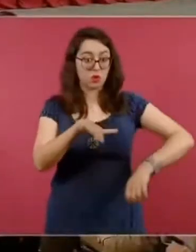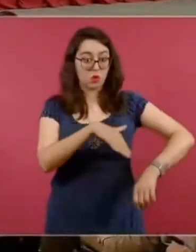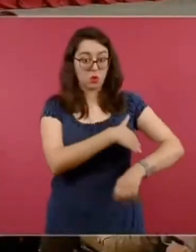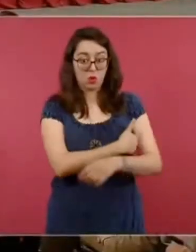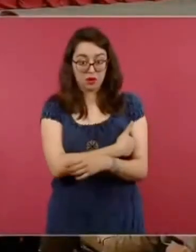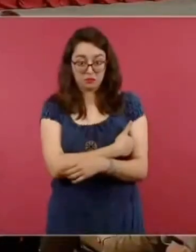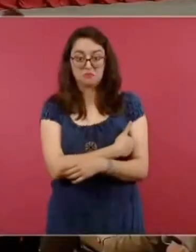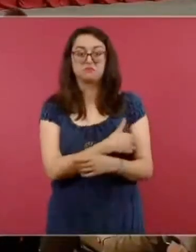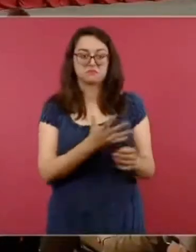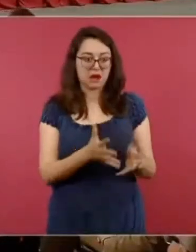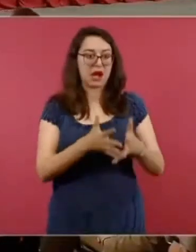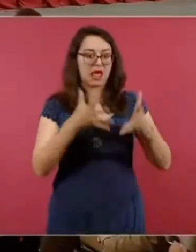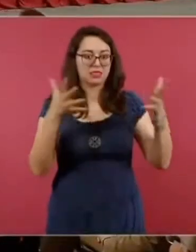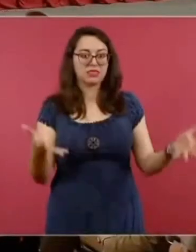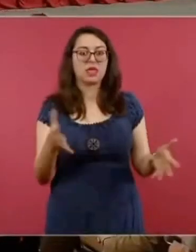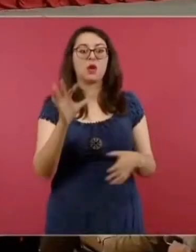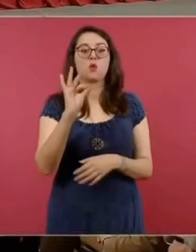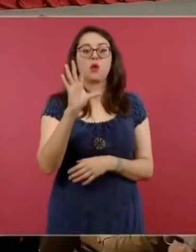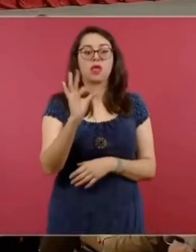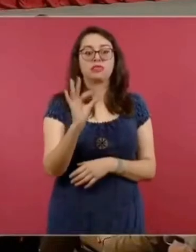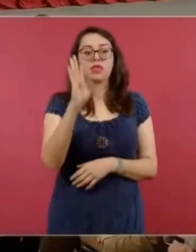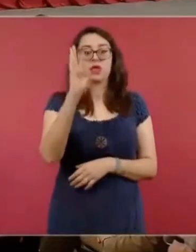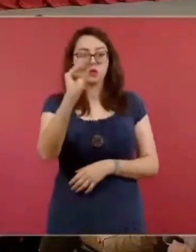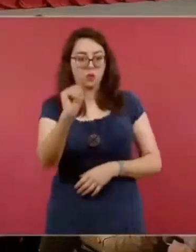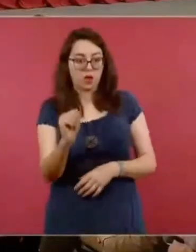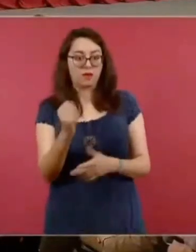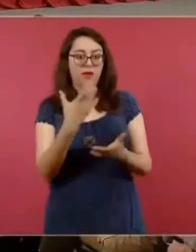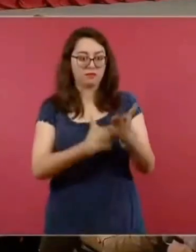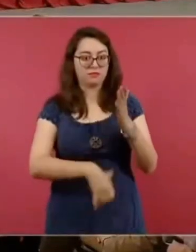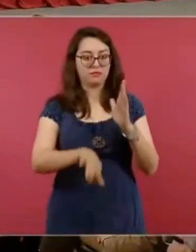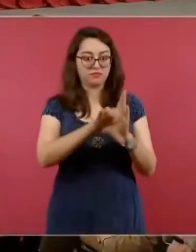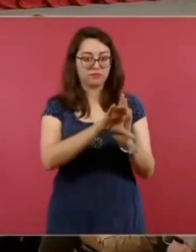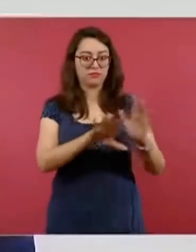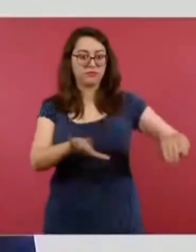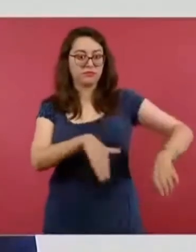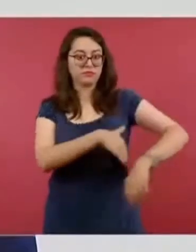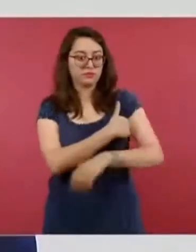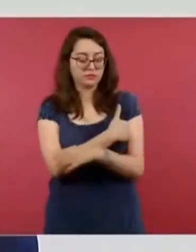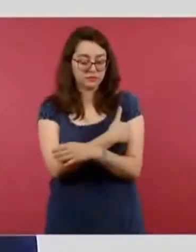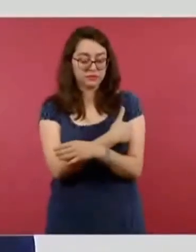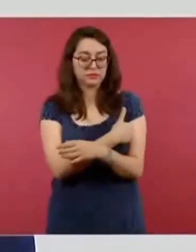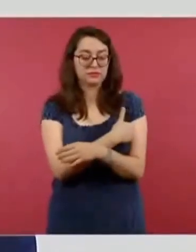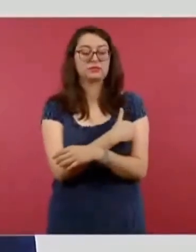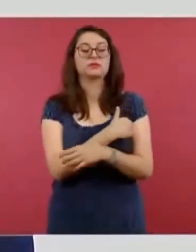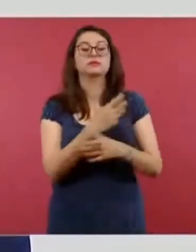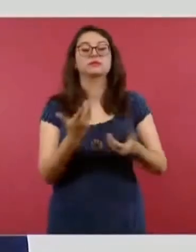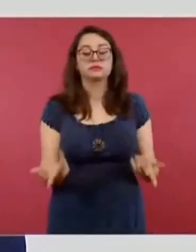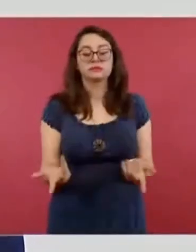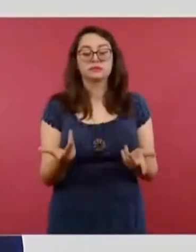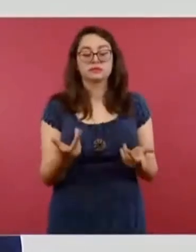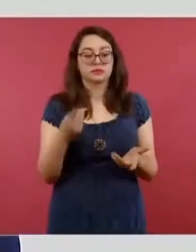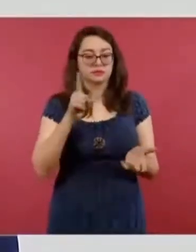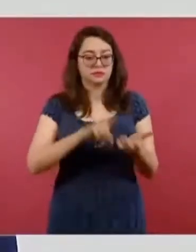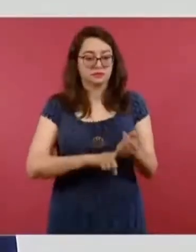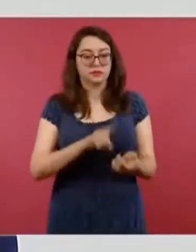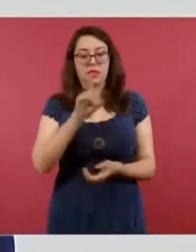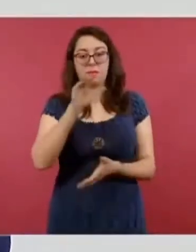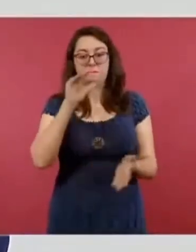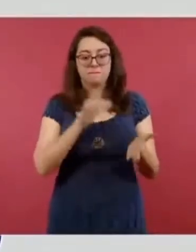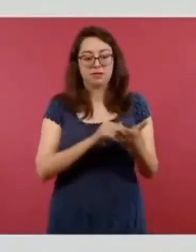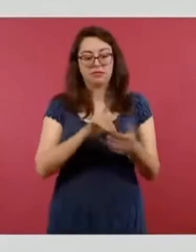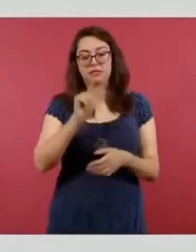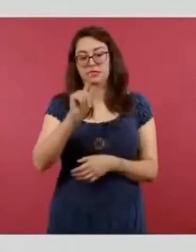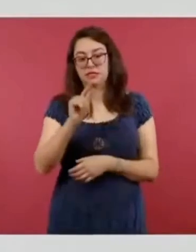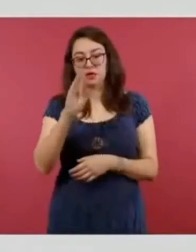49 almacenes en total, una dimensión de 135,000 metros cuadrados y con donde laboran 1,079